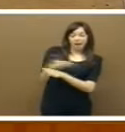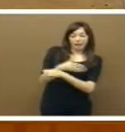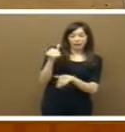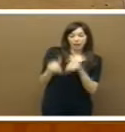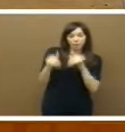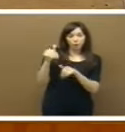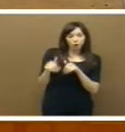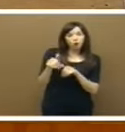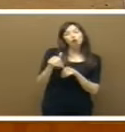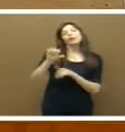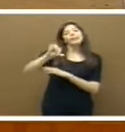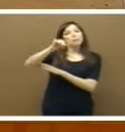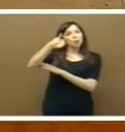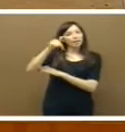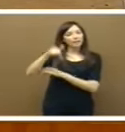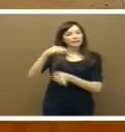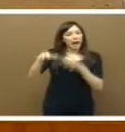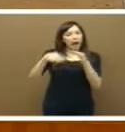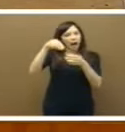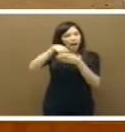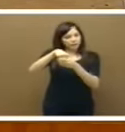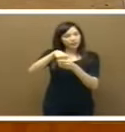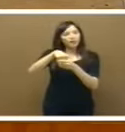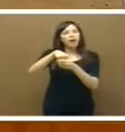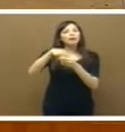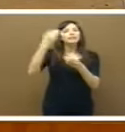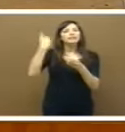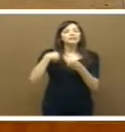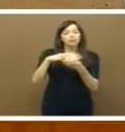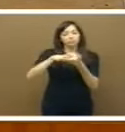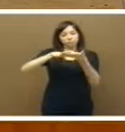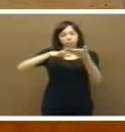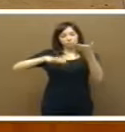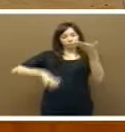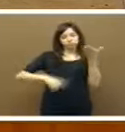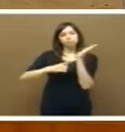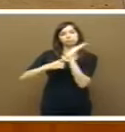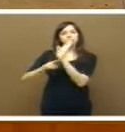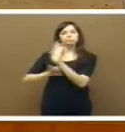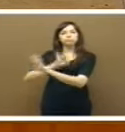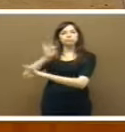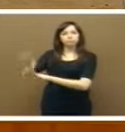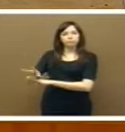y aprobadas en esta sesión plenaria, serán trasladadas a la Presidencia del